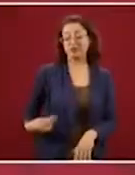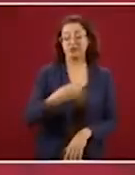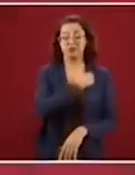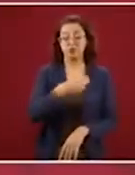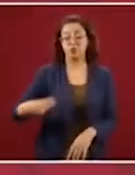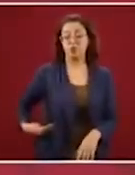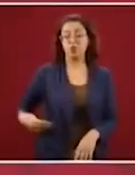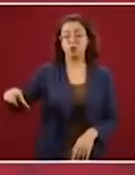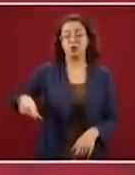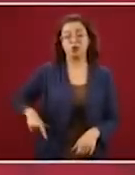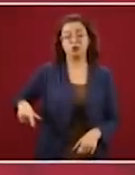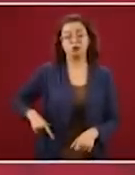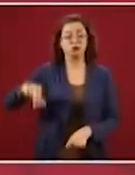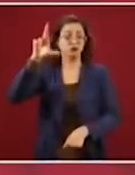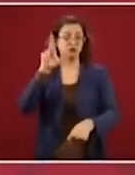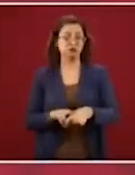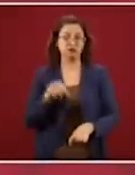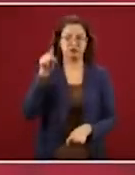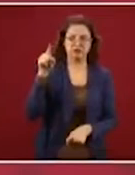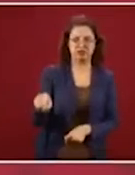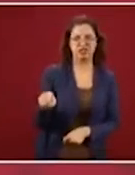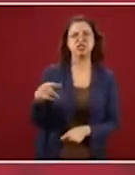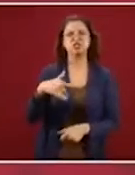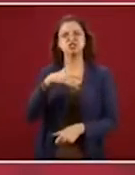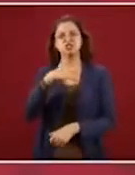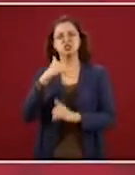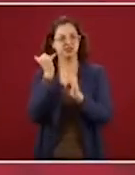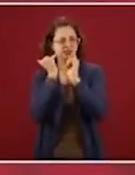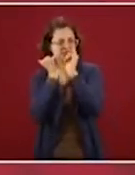si un mapache electoral